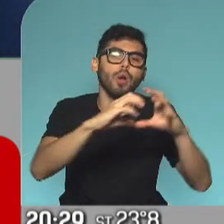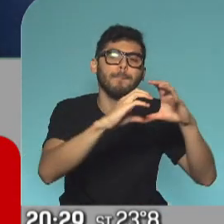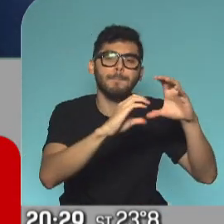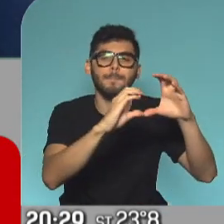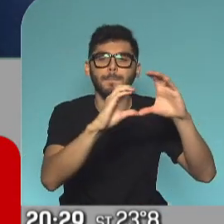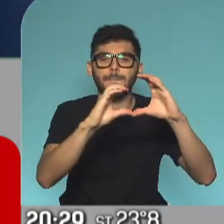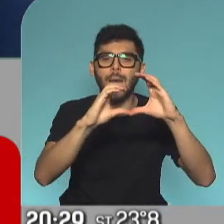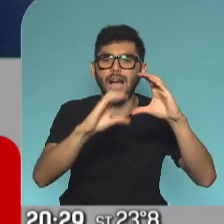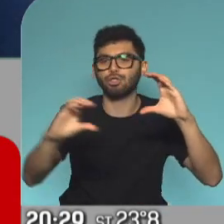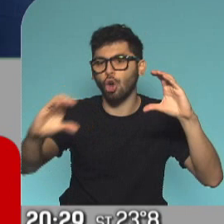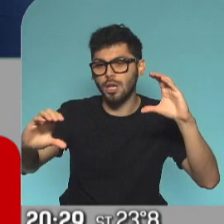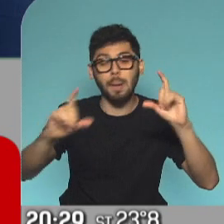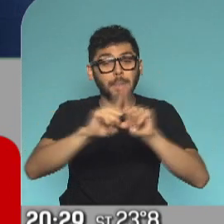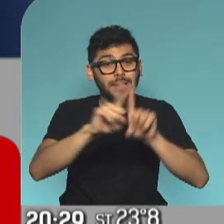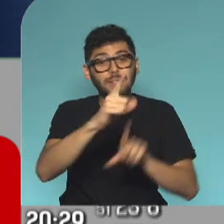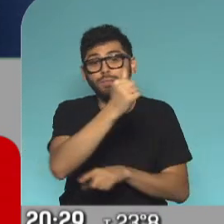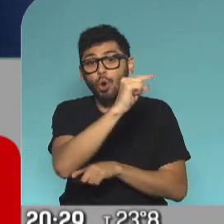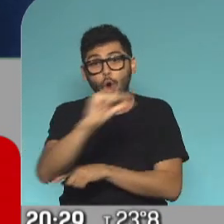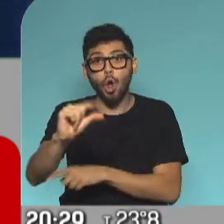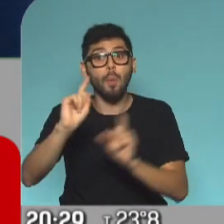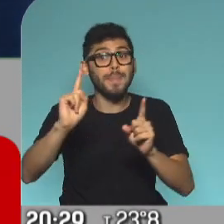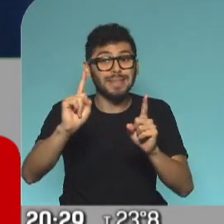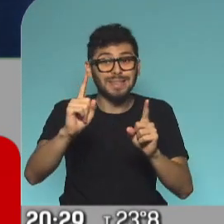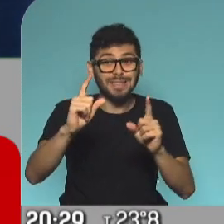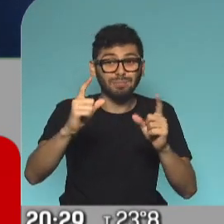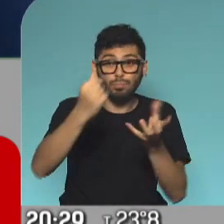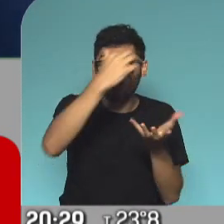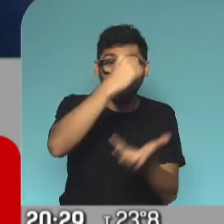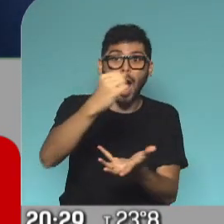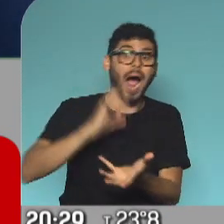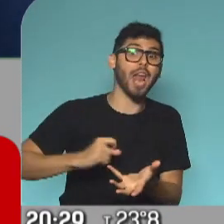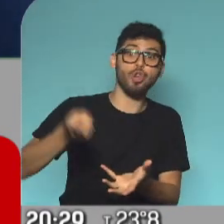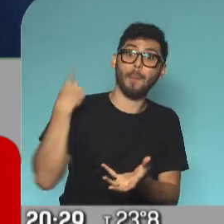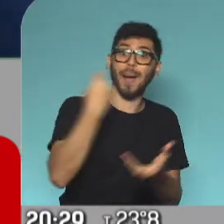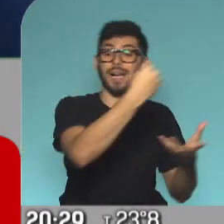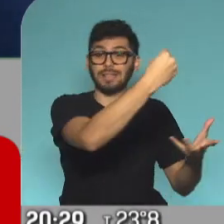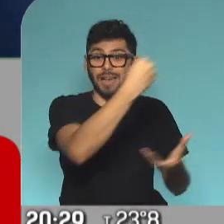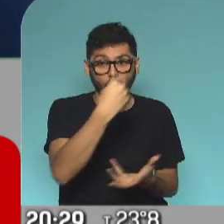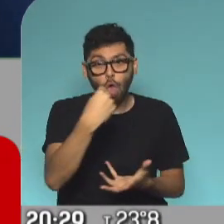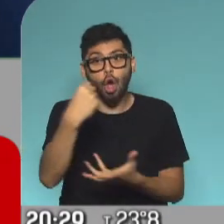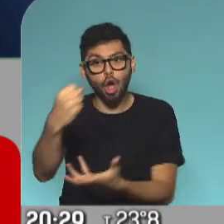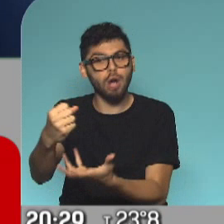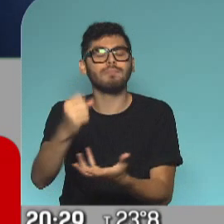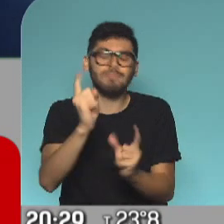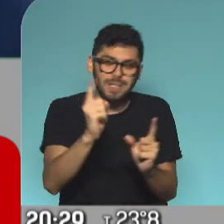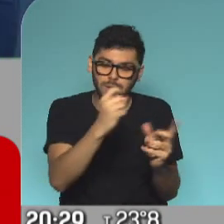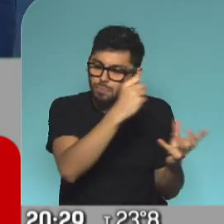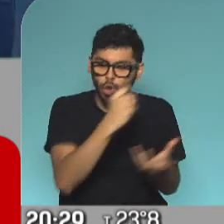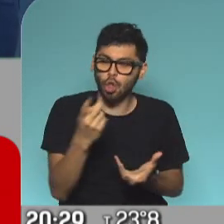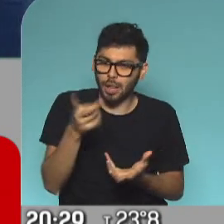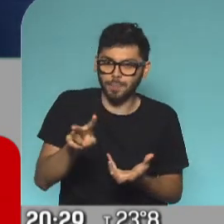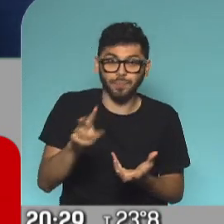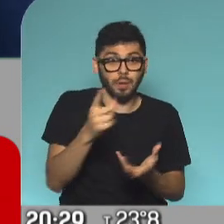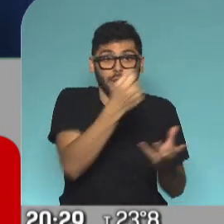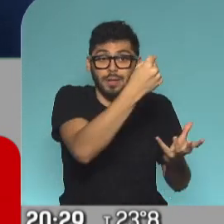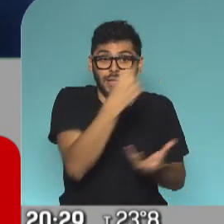Sí. Mismo crédito con mismo monto que ya se otorgó el año pasado, ¿no? Estos 300 millones de dólares que justamente ayudó a